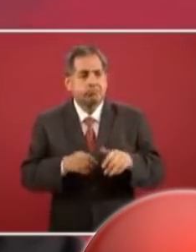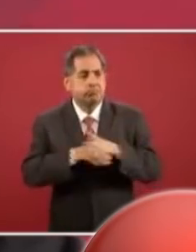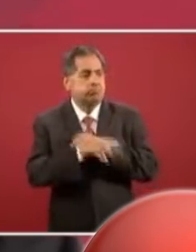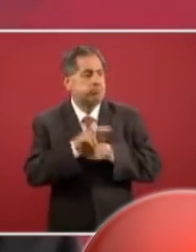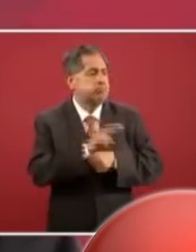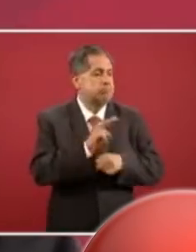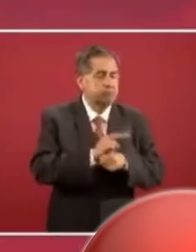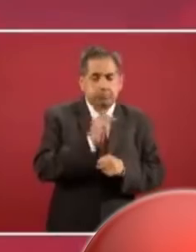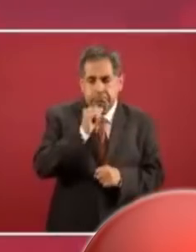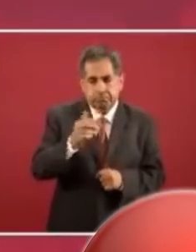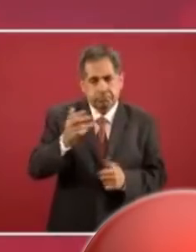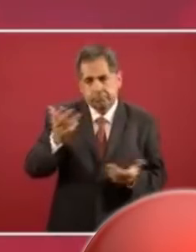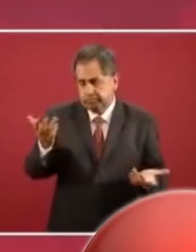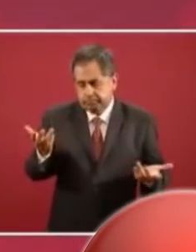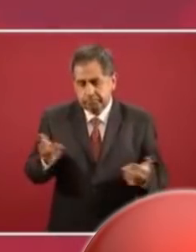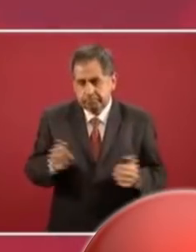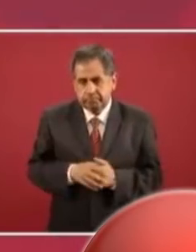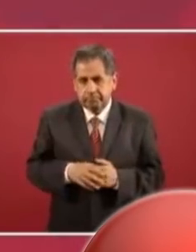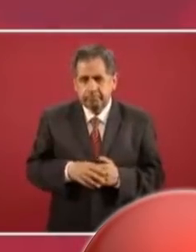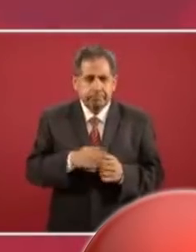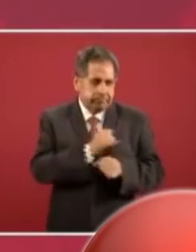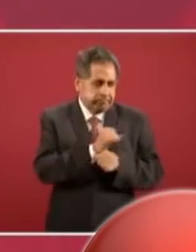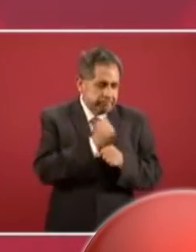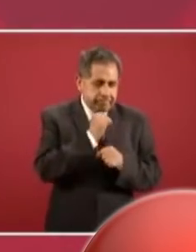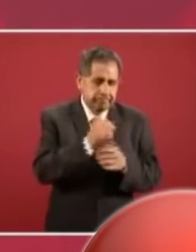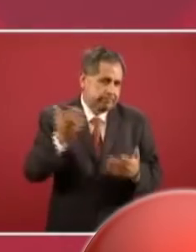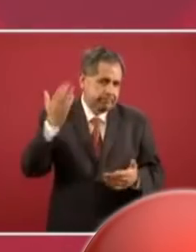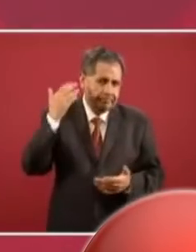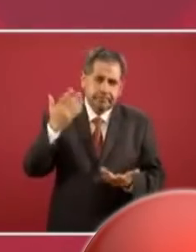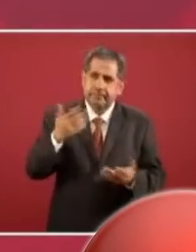fiscalizados, estábamos hablando de